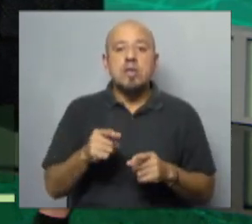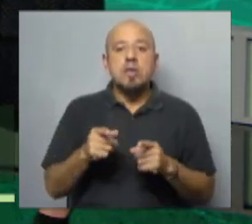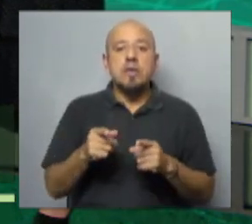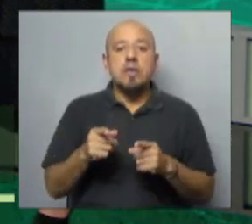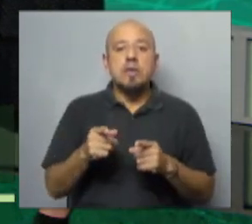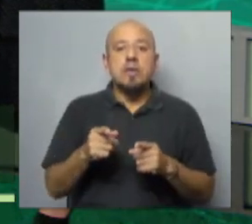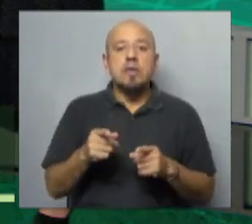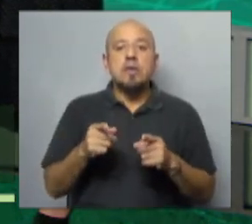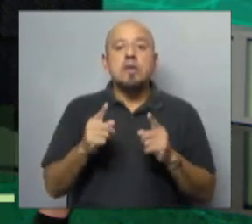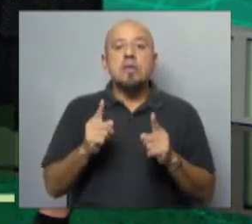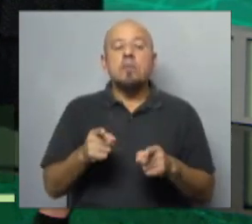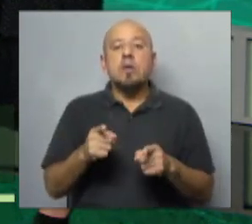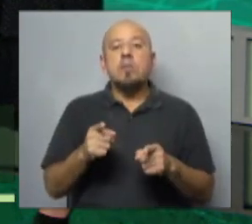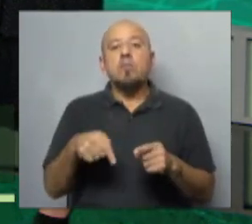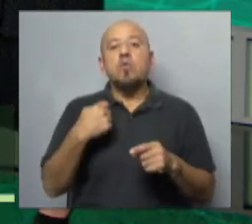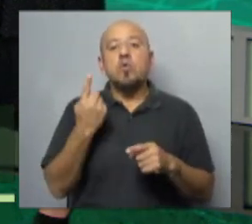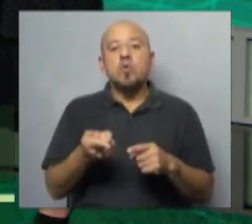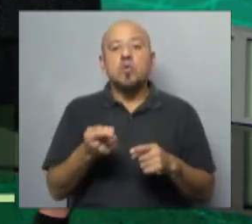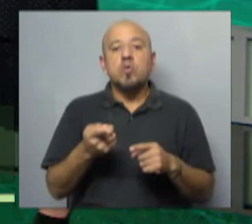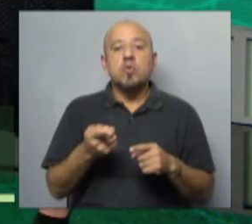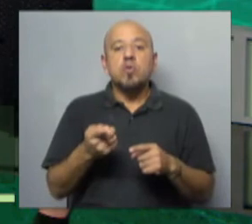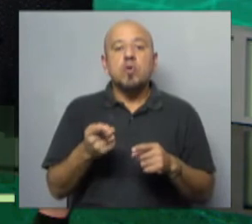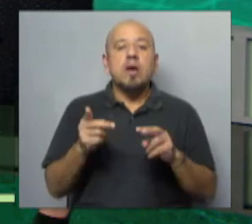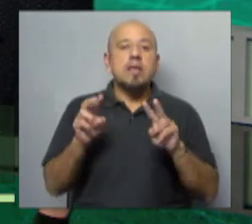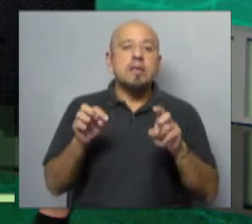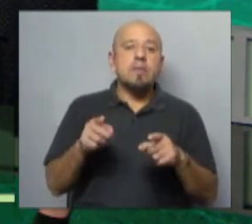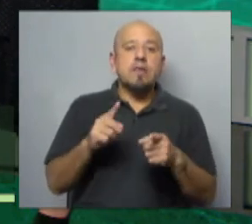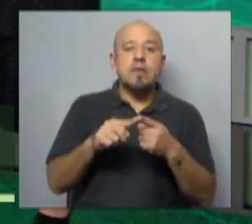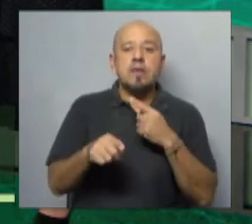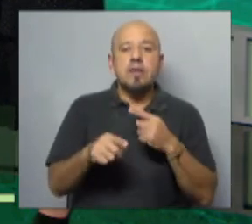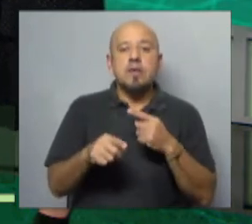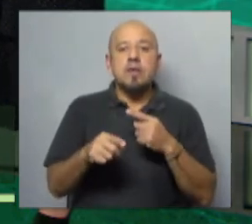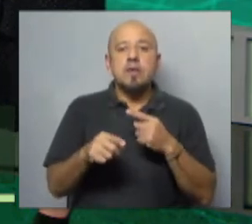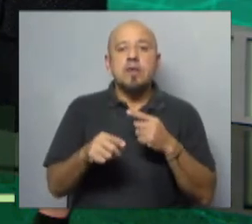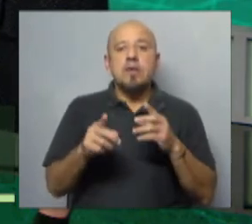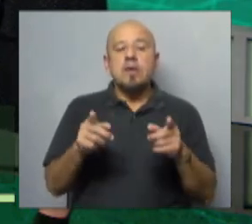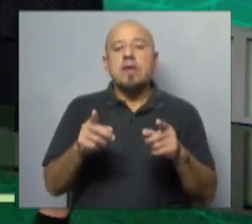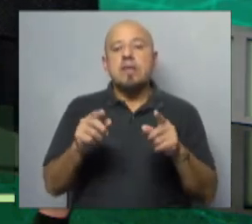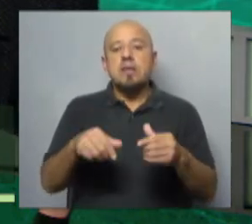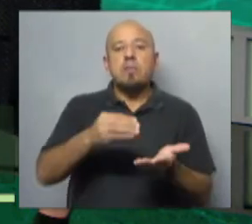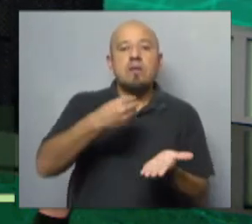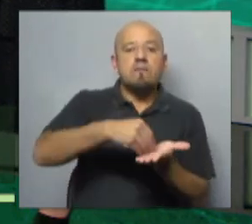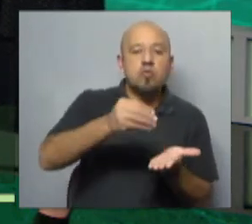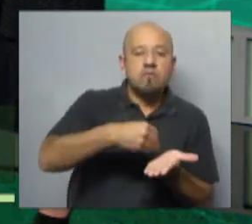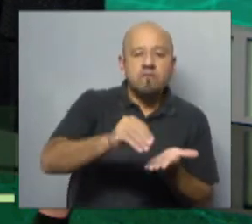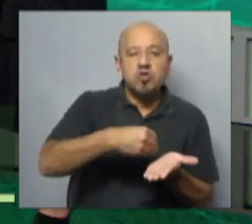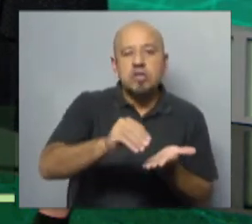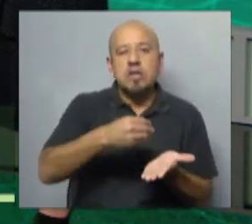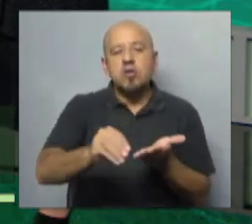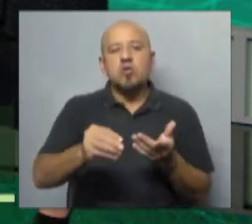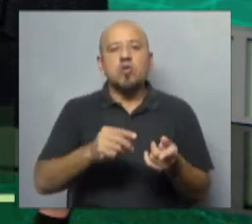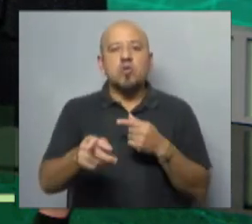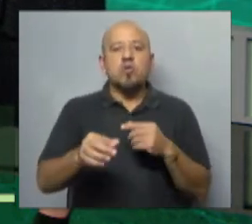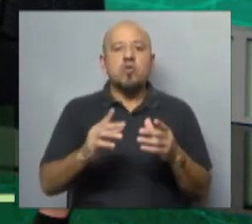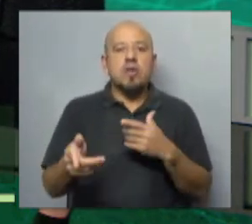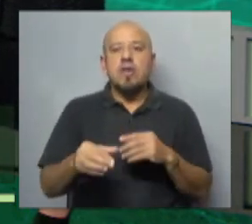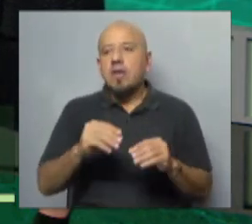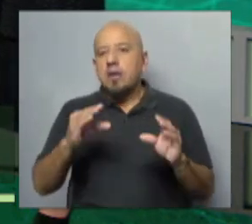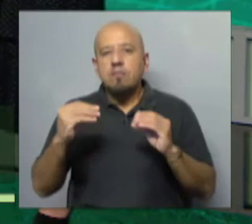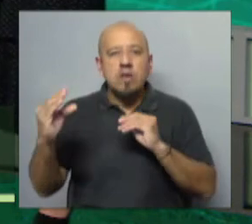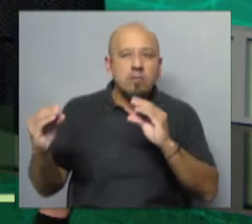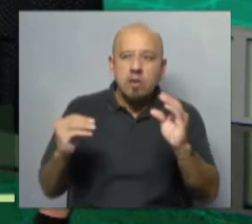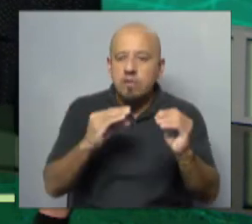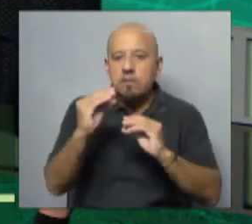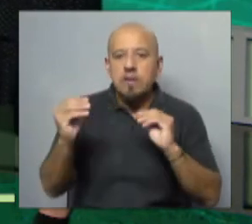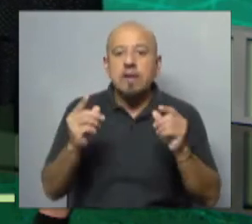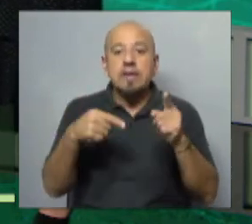otros medios digamos más vinculados a lo callejero si se quiere no esto de la folletería el boca a boca no es bien interesante eso entonces